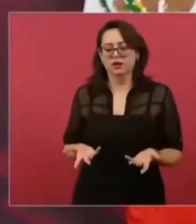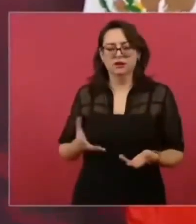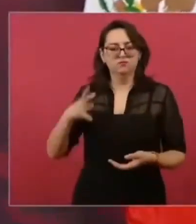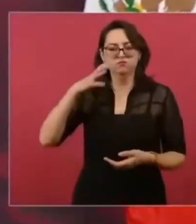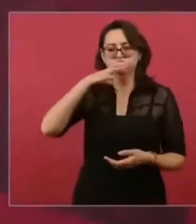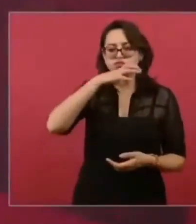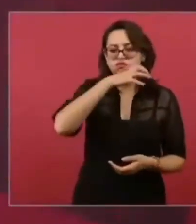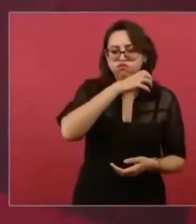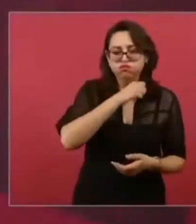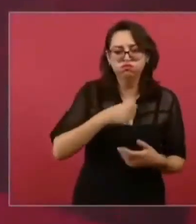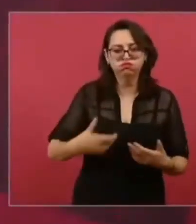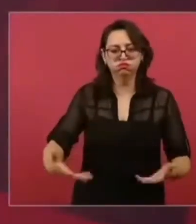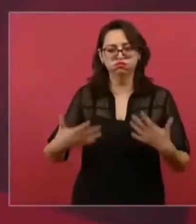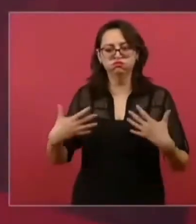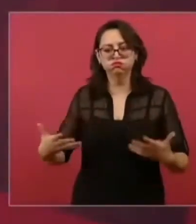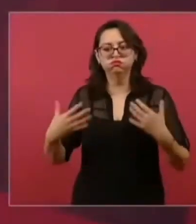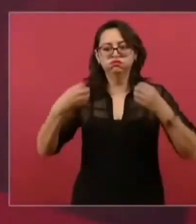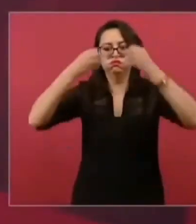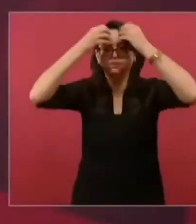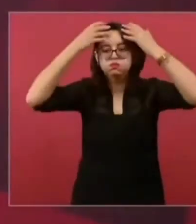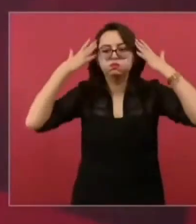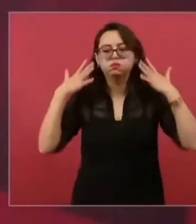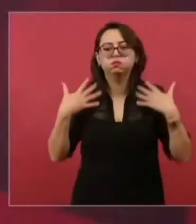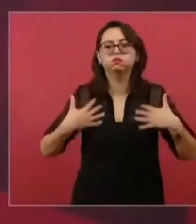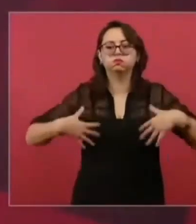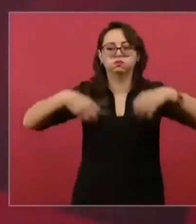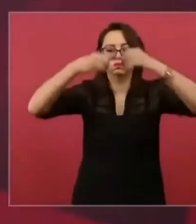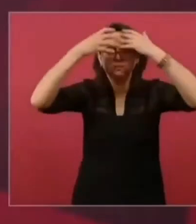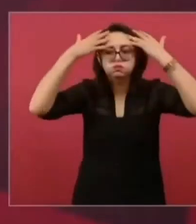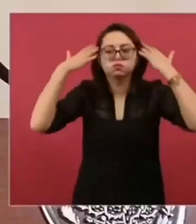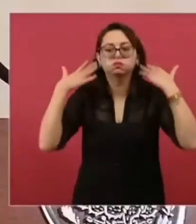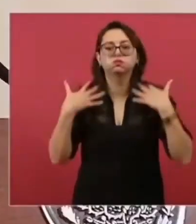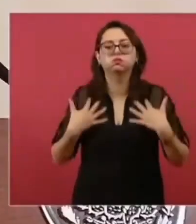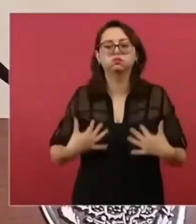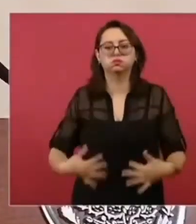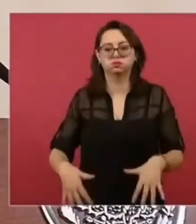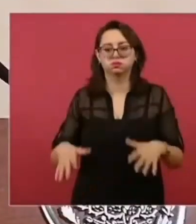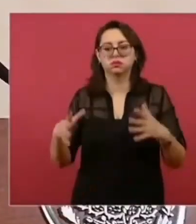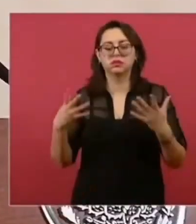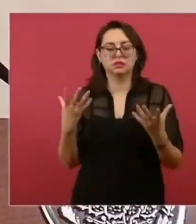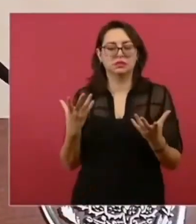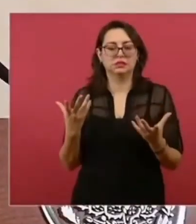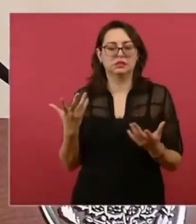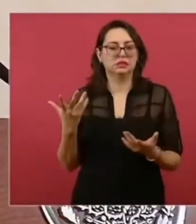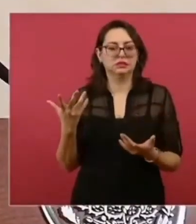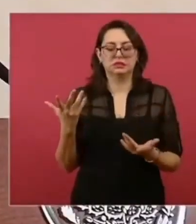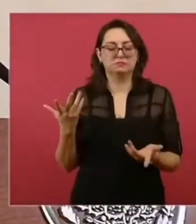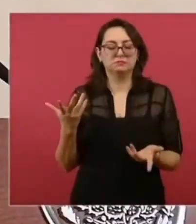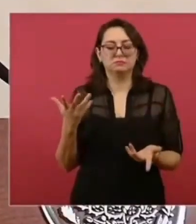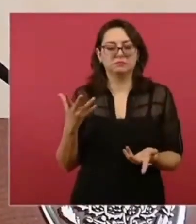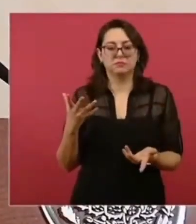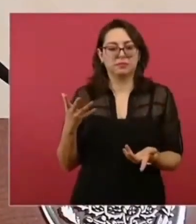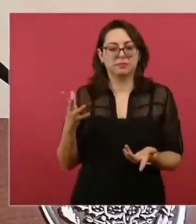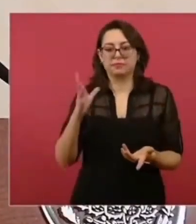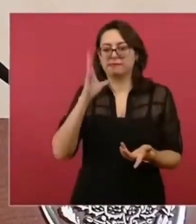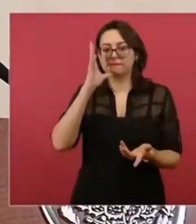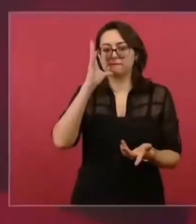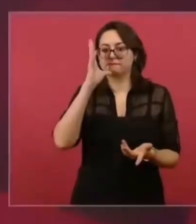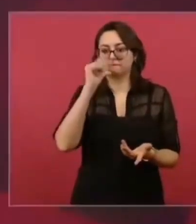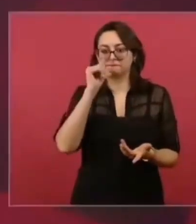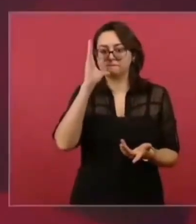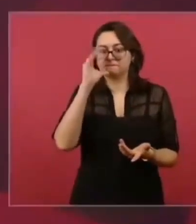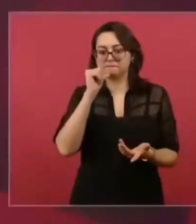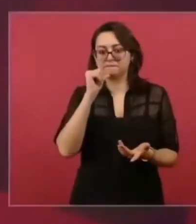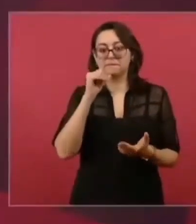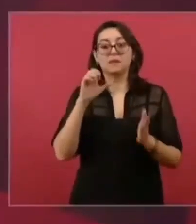el calor, y también porque el sudor en el trópico, que hay humedad, ya el